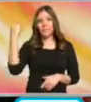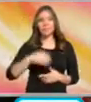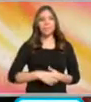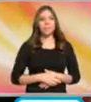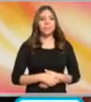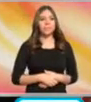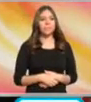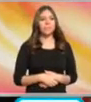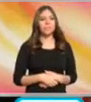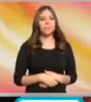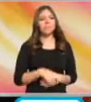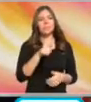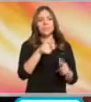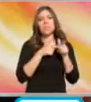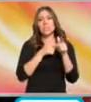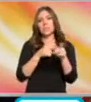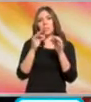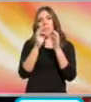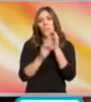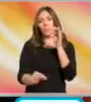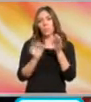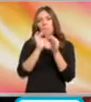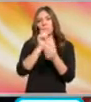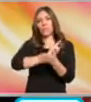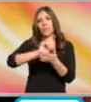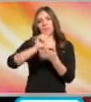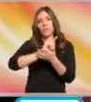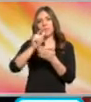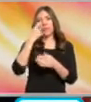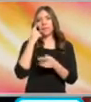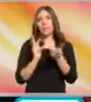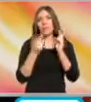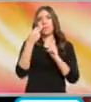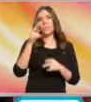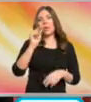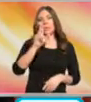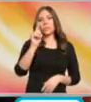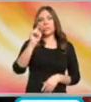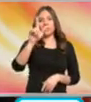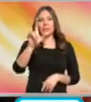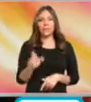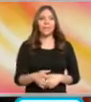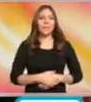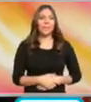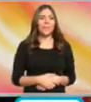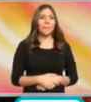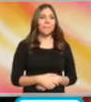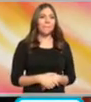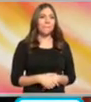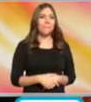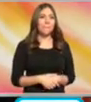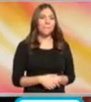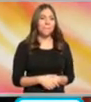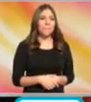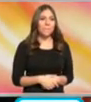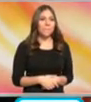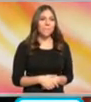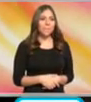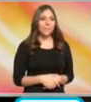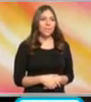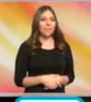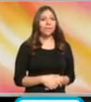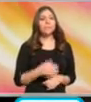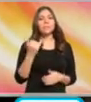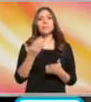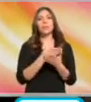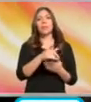sigo divirtiendo con el huauzontle, digo, por si hacemos una segunda tanda para que Claro. comamos acá todos. Así Yo es. aquí me sigo, pero Sí, claro, no,